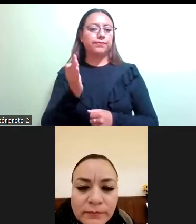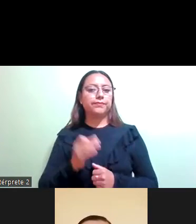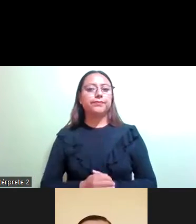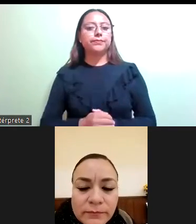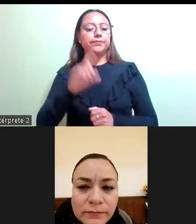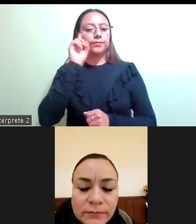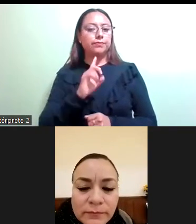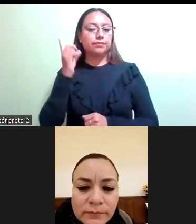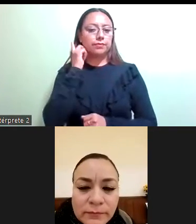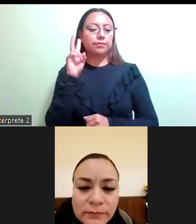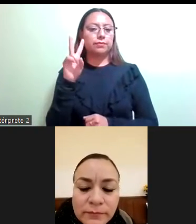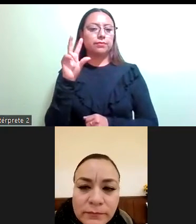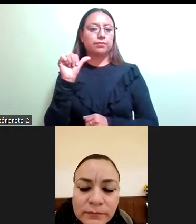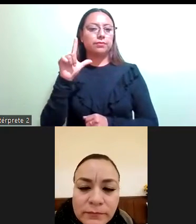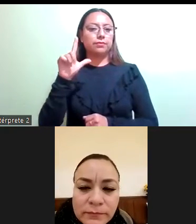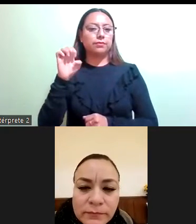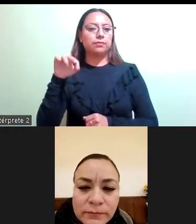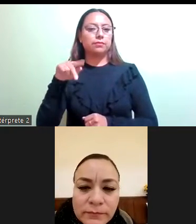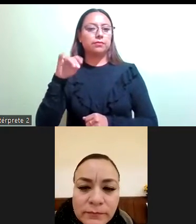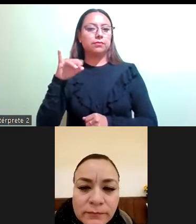Diputada Valentina Valia Batres Guadarrama.